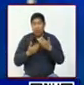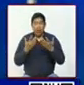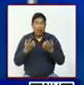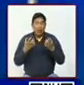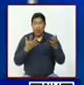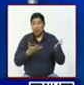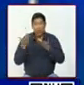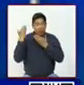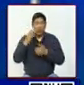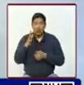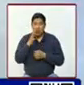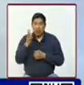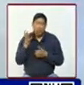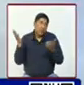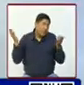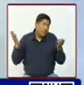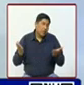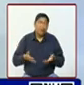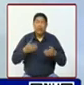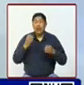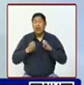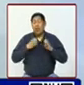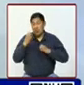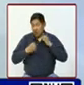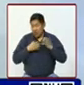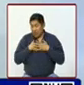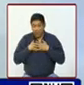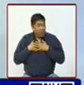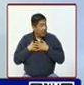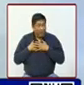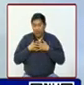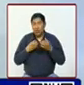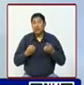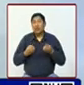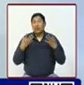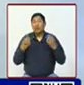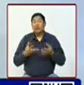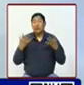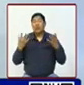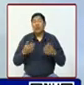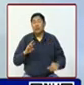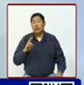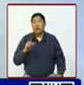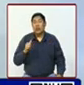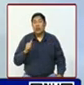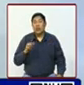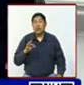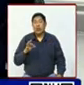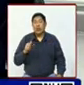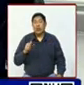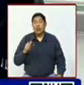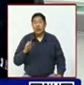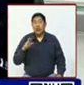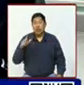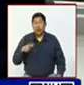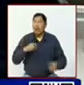Quería llevarse a su mamá. Sí. Me imagino que las emociones lo están inundando en este momento a Rafael. Sí. Pero qué bien. Sí.